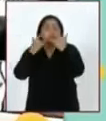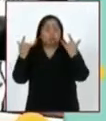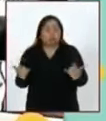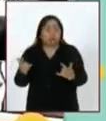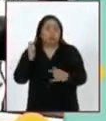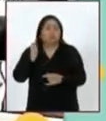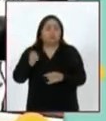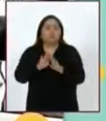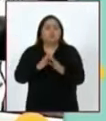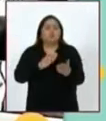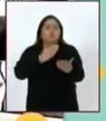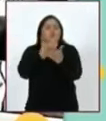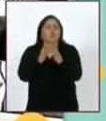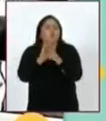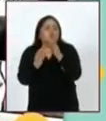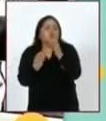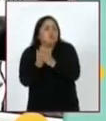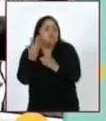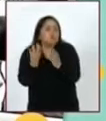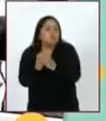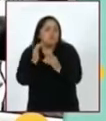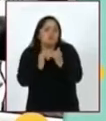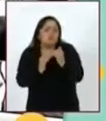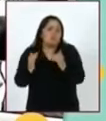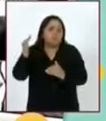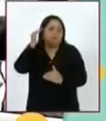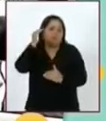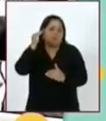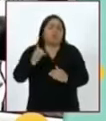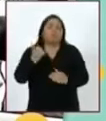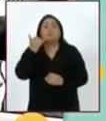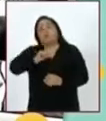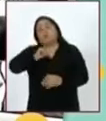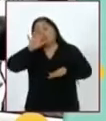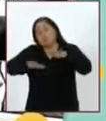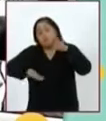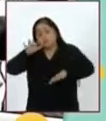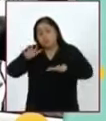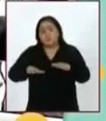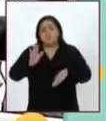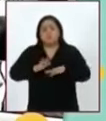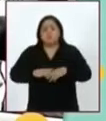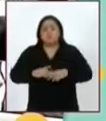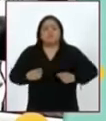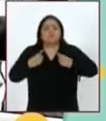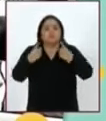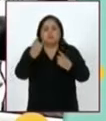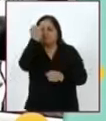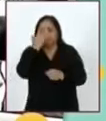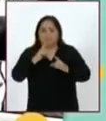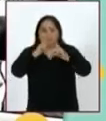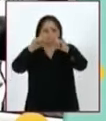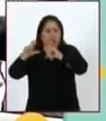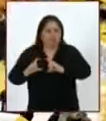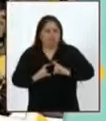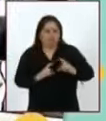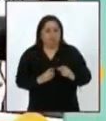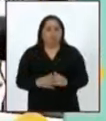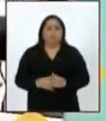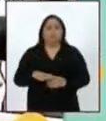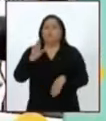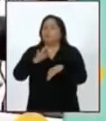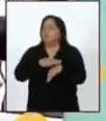una propuesta innovadora o de alta calidad gráfica, y en ocasiones dan mayor peso a las imágenes.